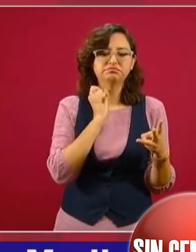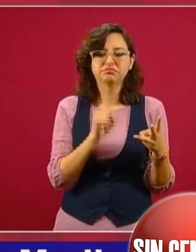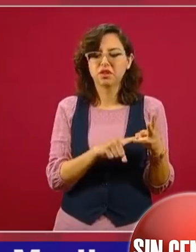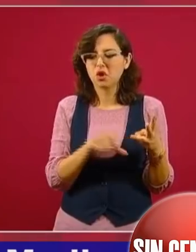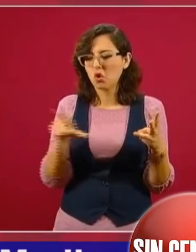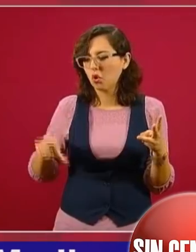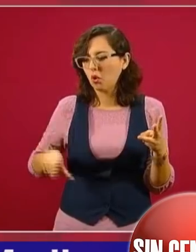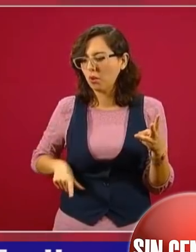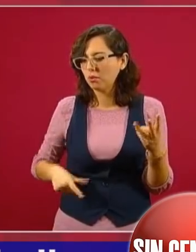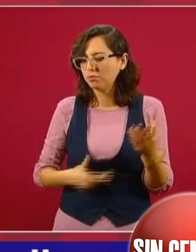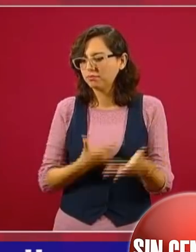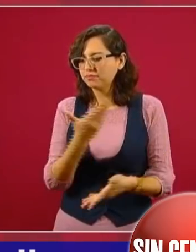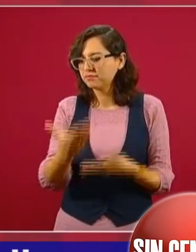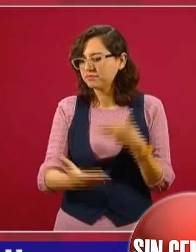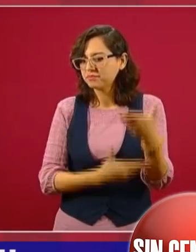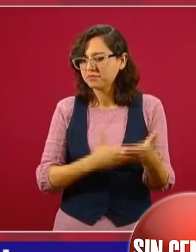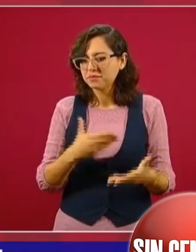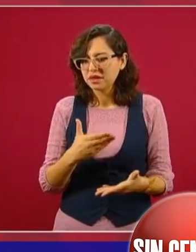servidores públicos.